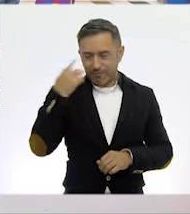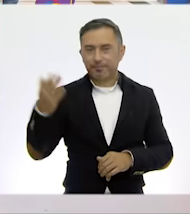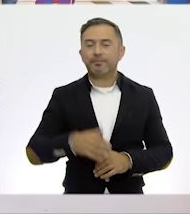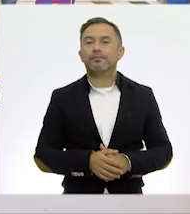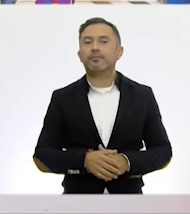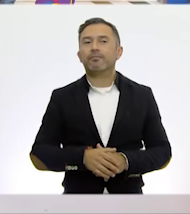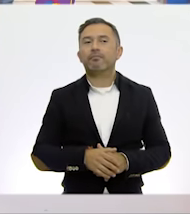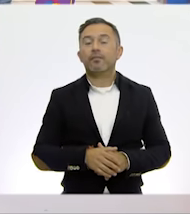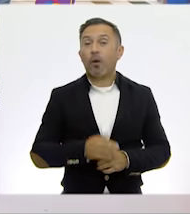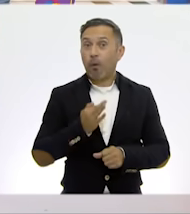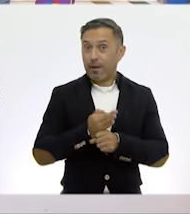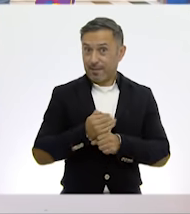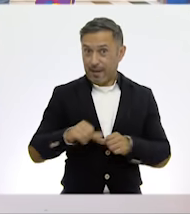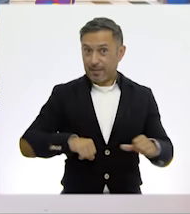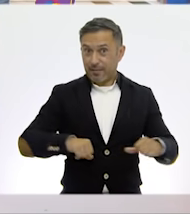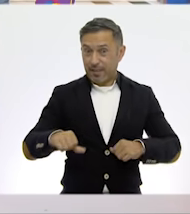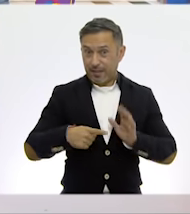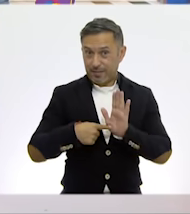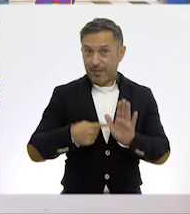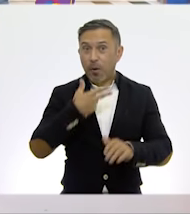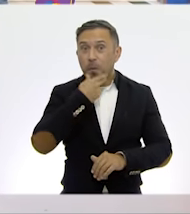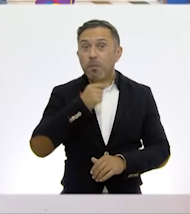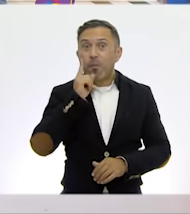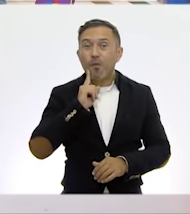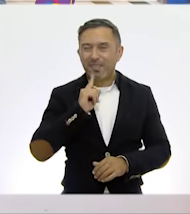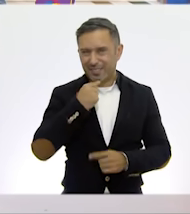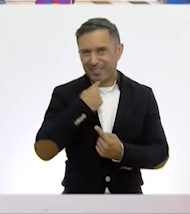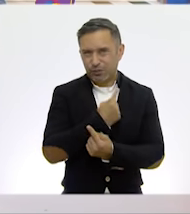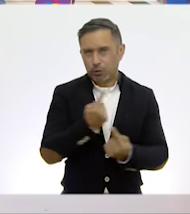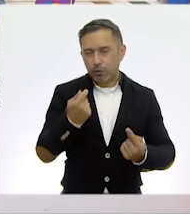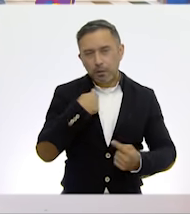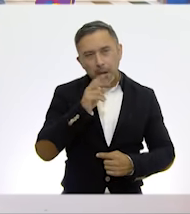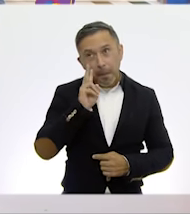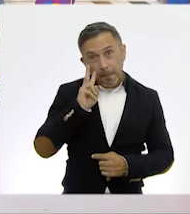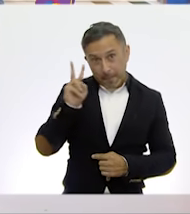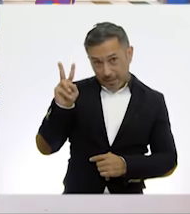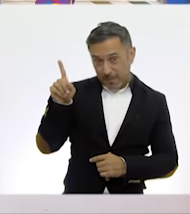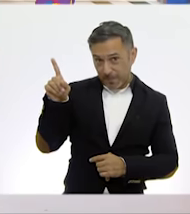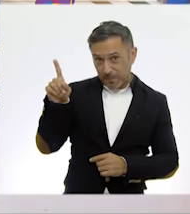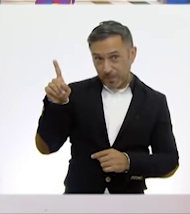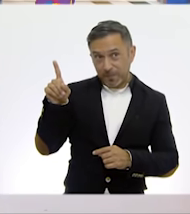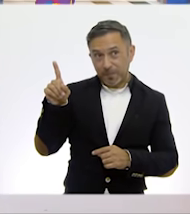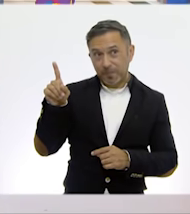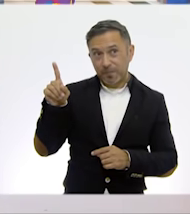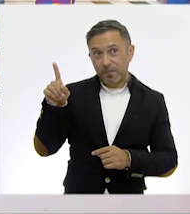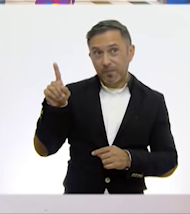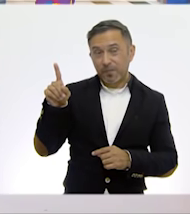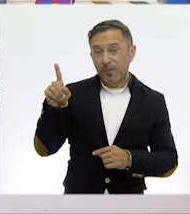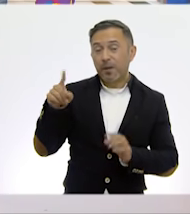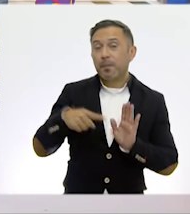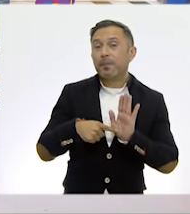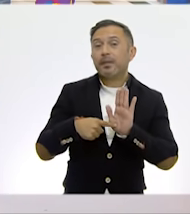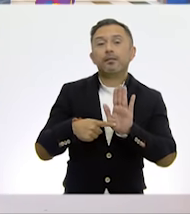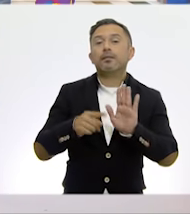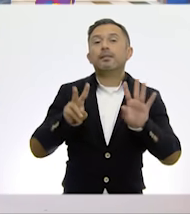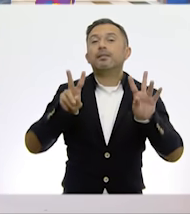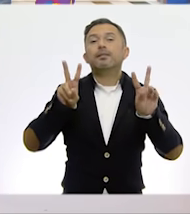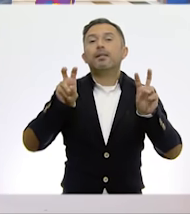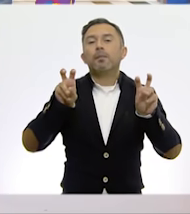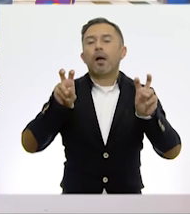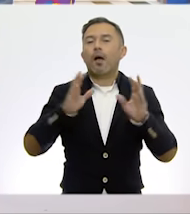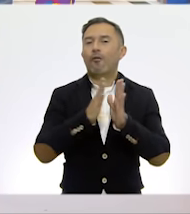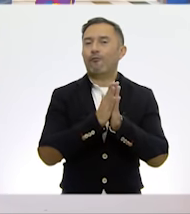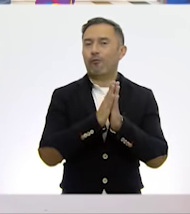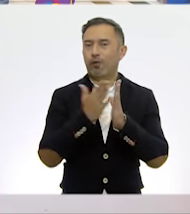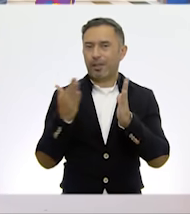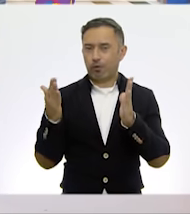van a ver las niñas y los niños una presentación en sus pantallas que se llama los folletos. La vamos a ir